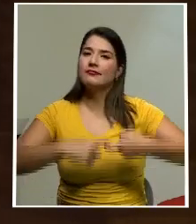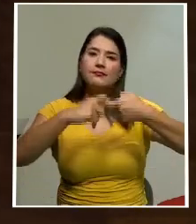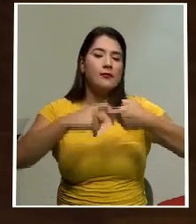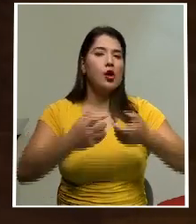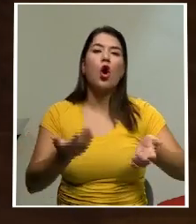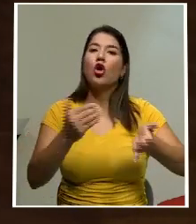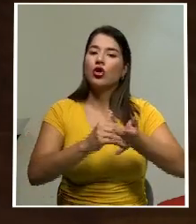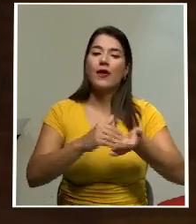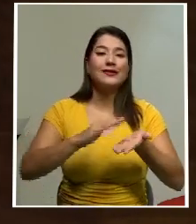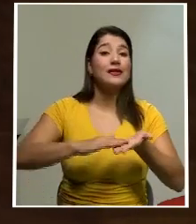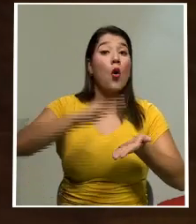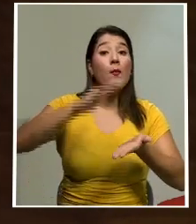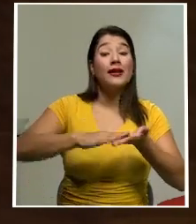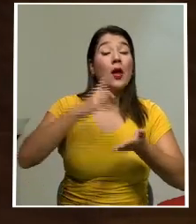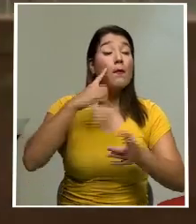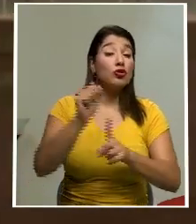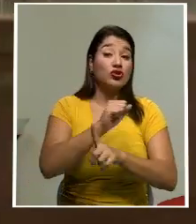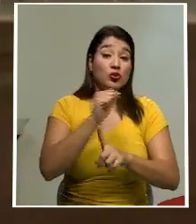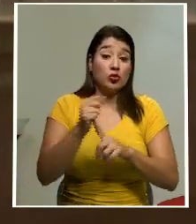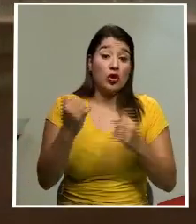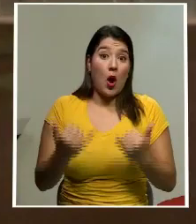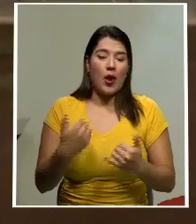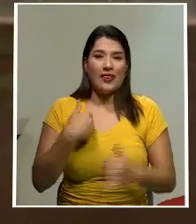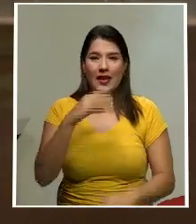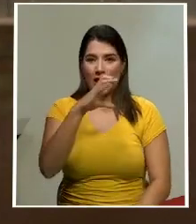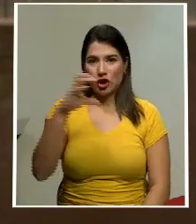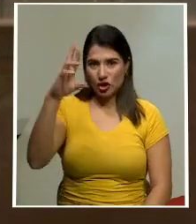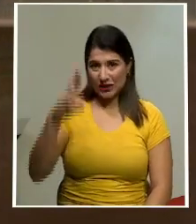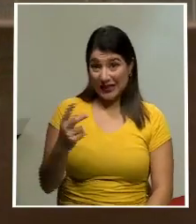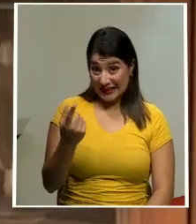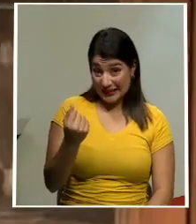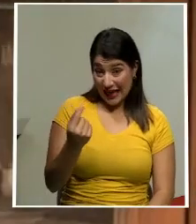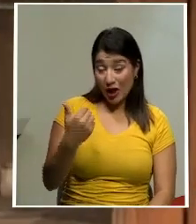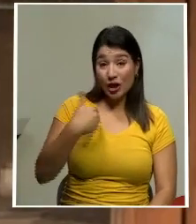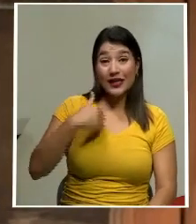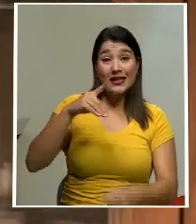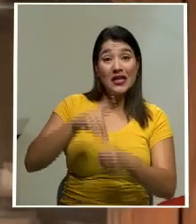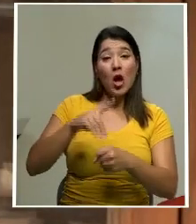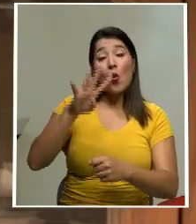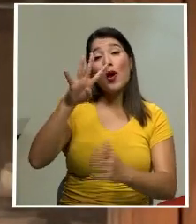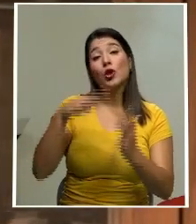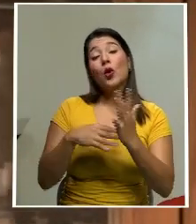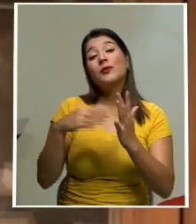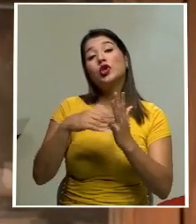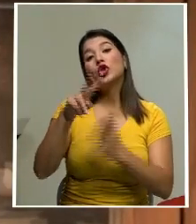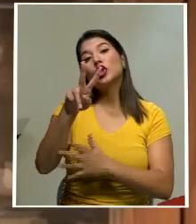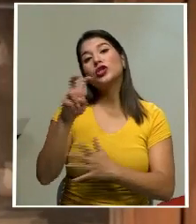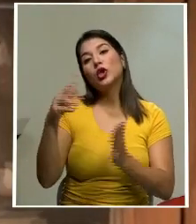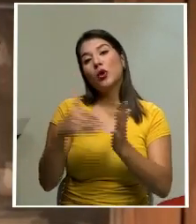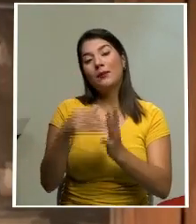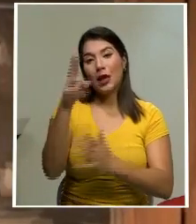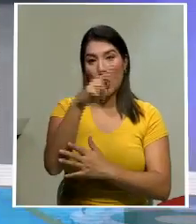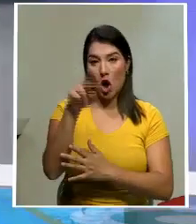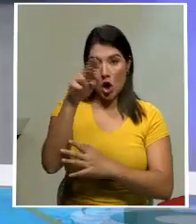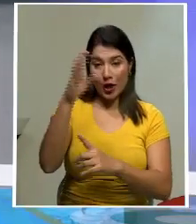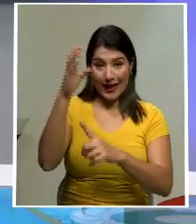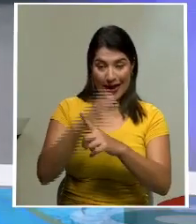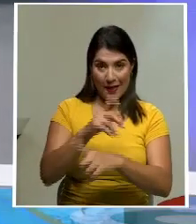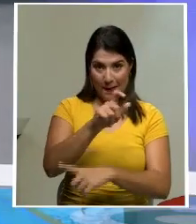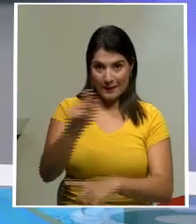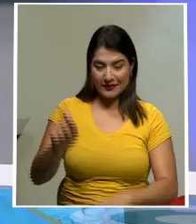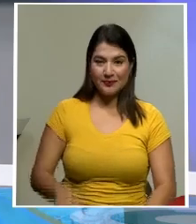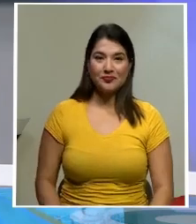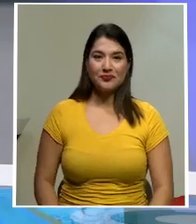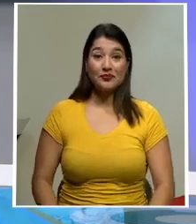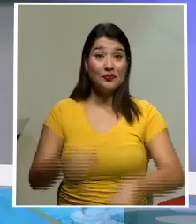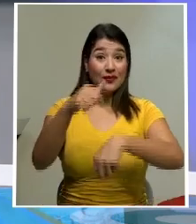raíz de la situación que estamos viviendo como país. El salario de los diputados ronda los 4.200.000 colones mensuales. 7